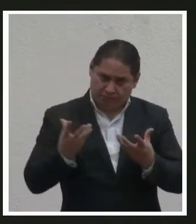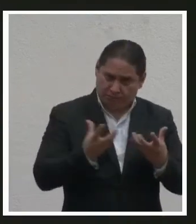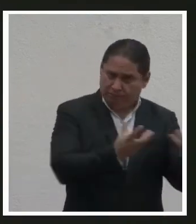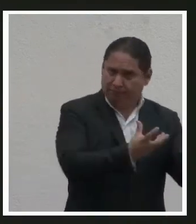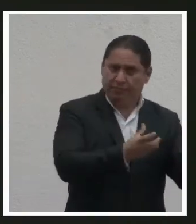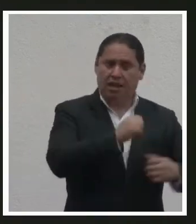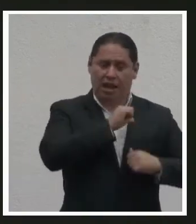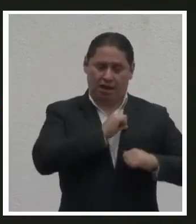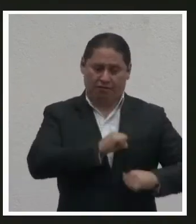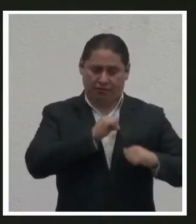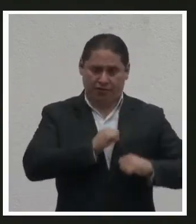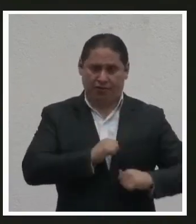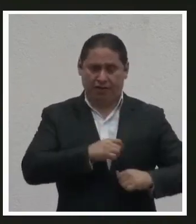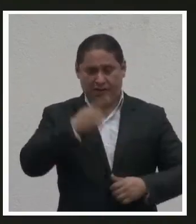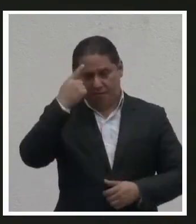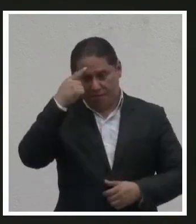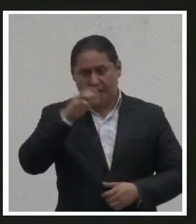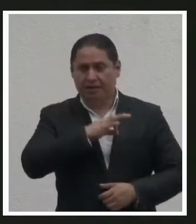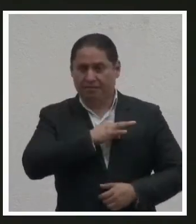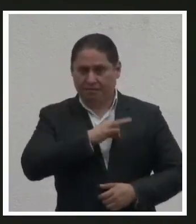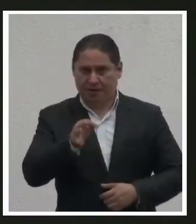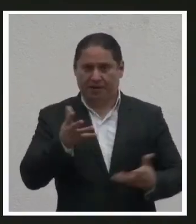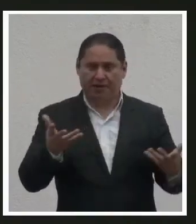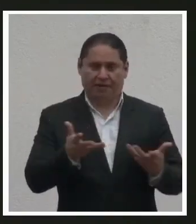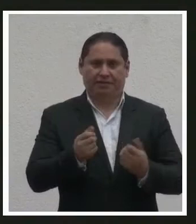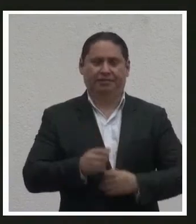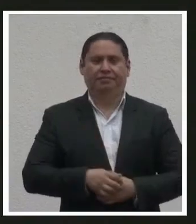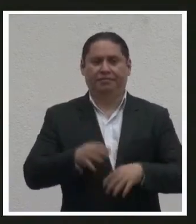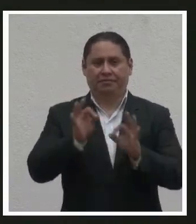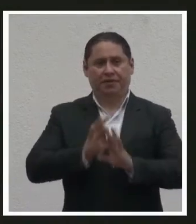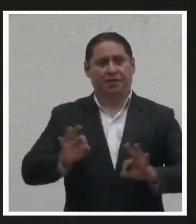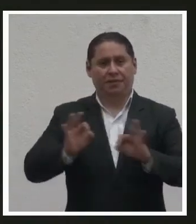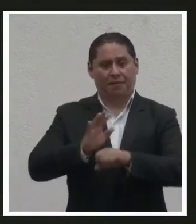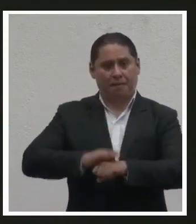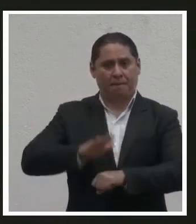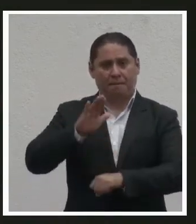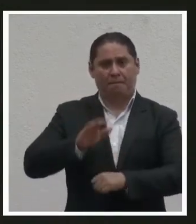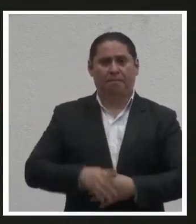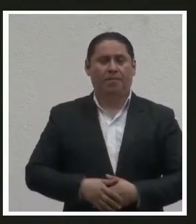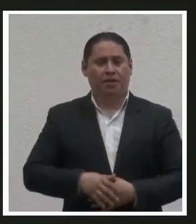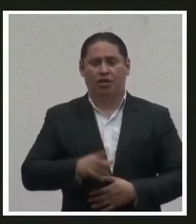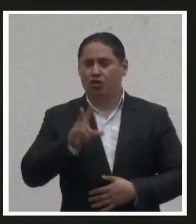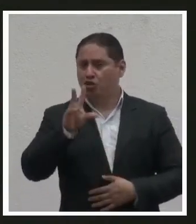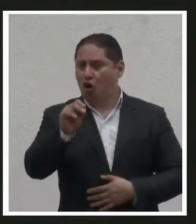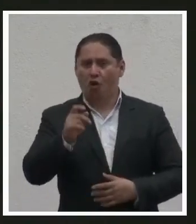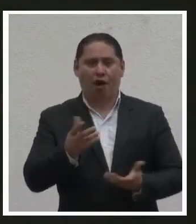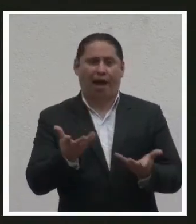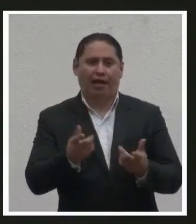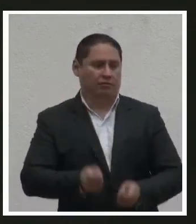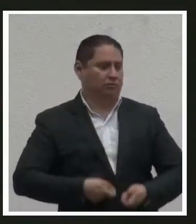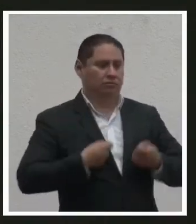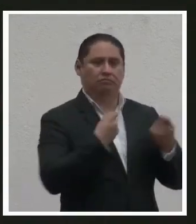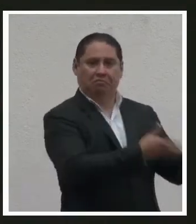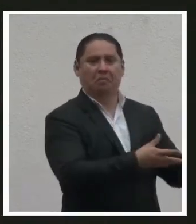encargadas. Y lo más importante, no provocándolos.